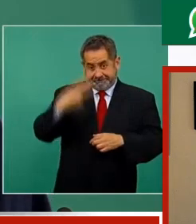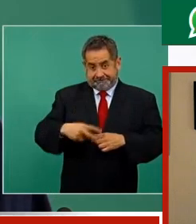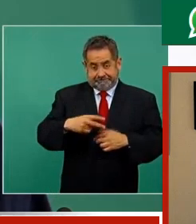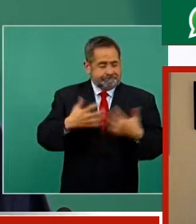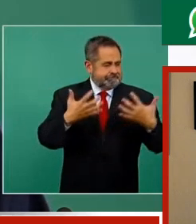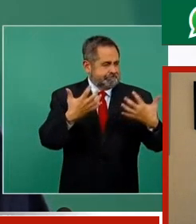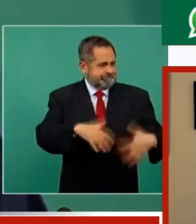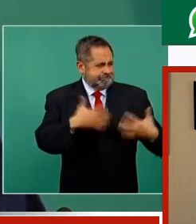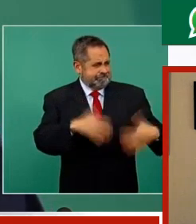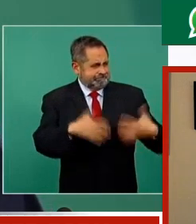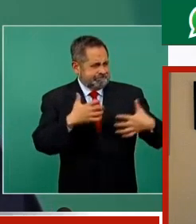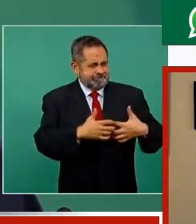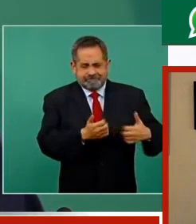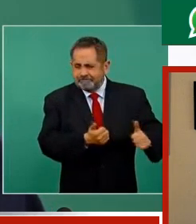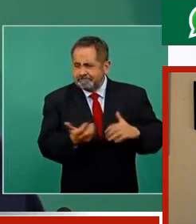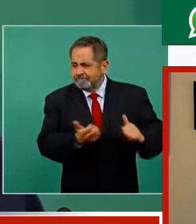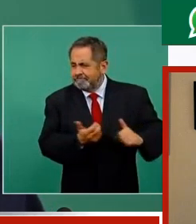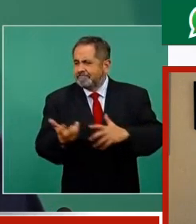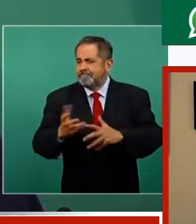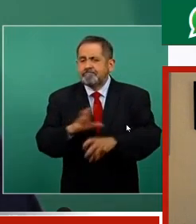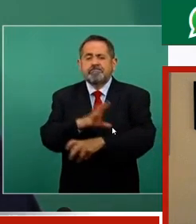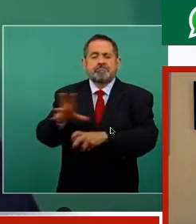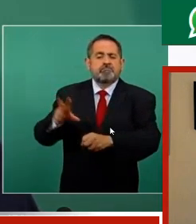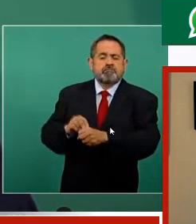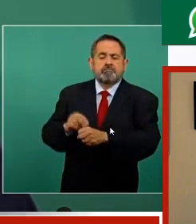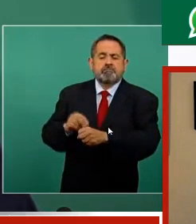todos nuestros combustibles